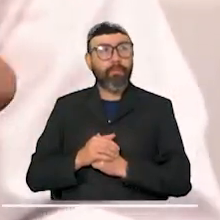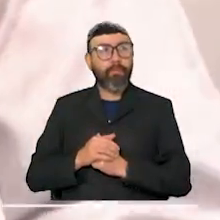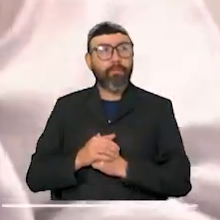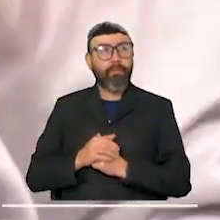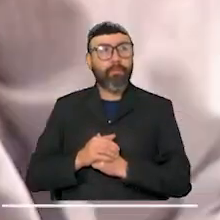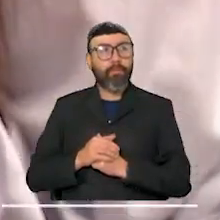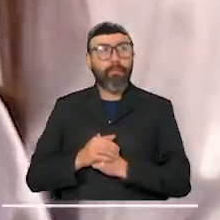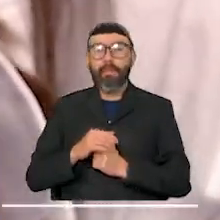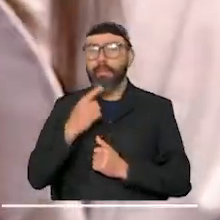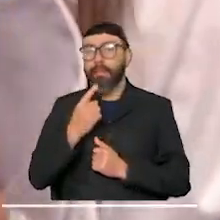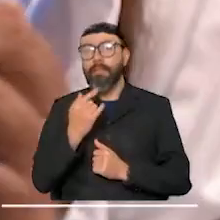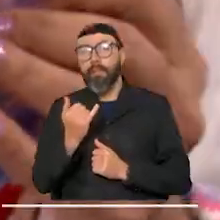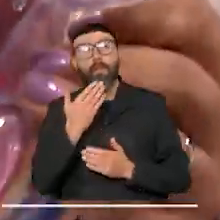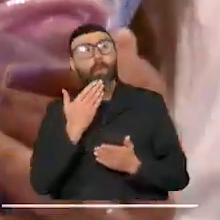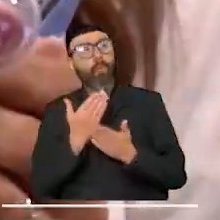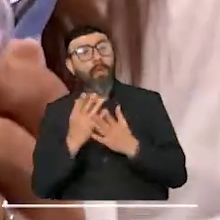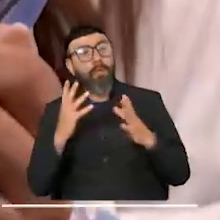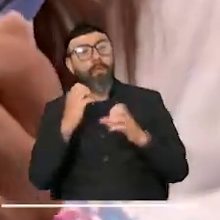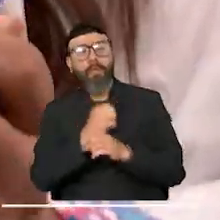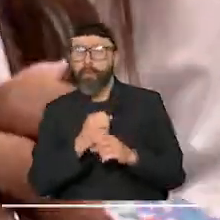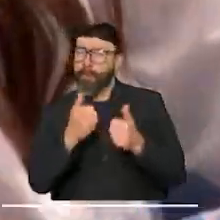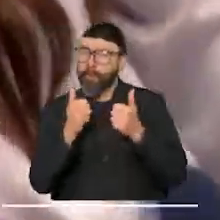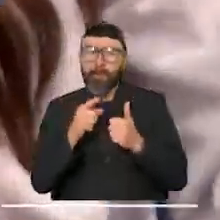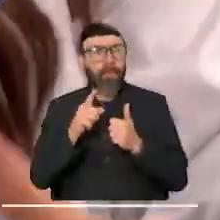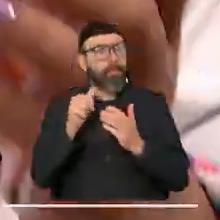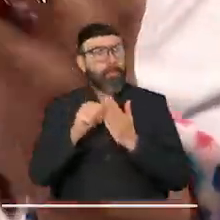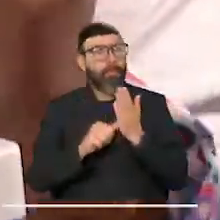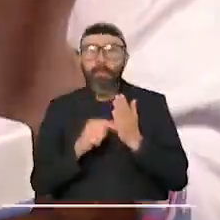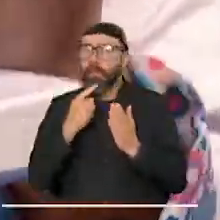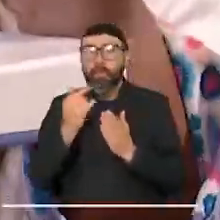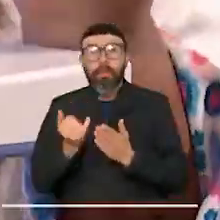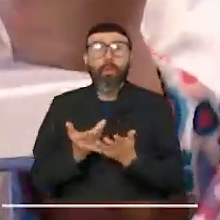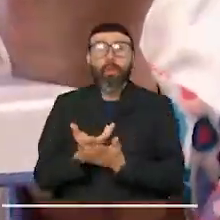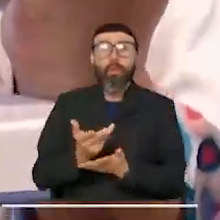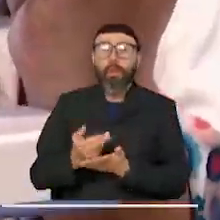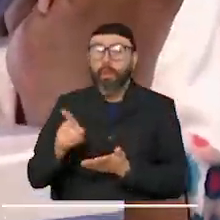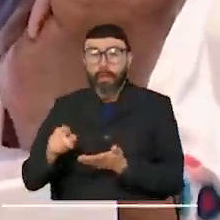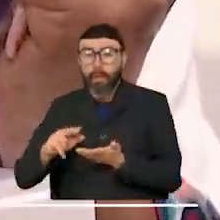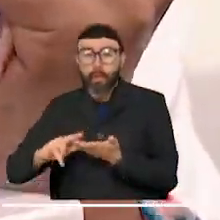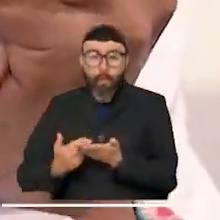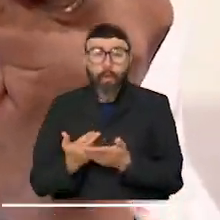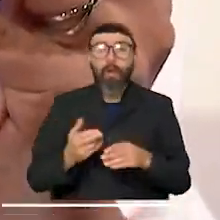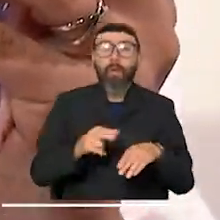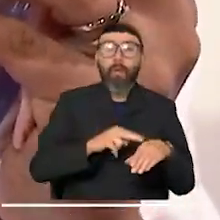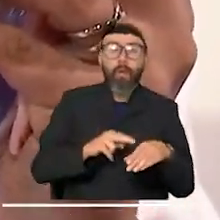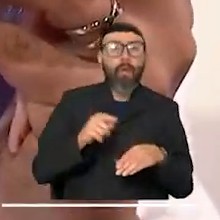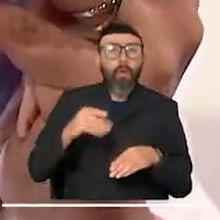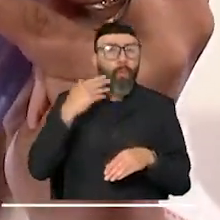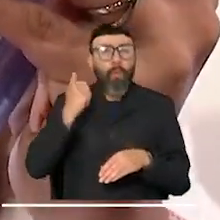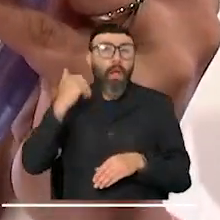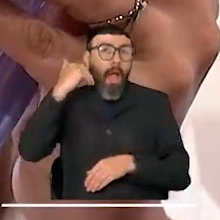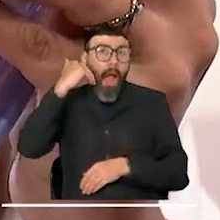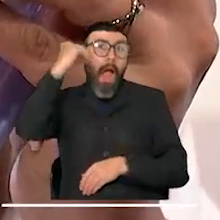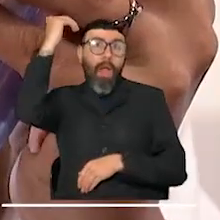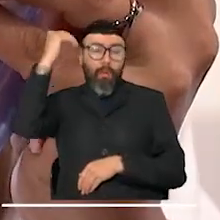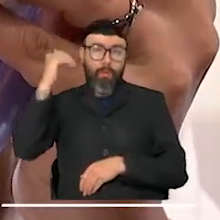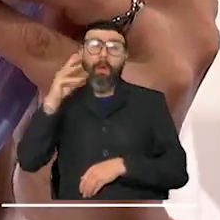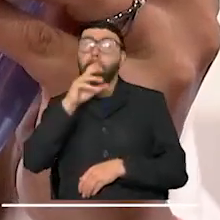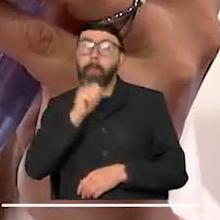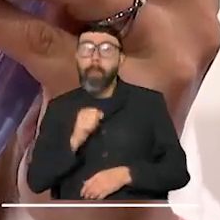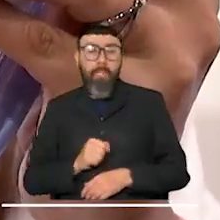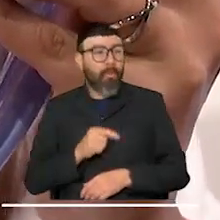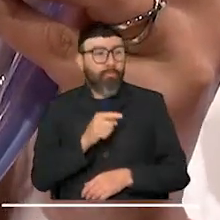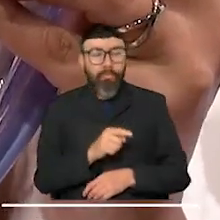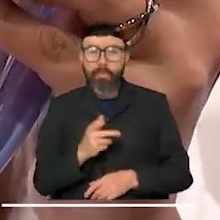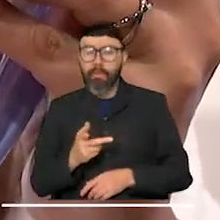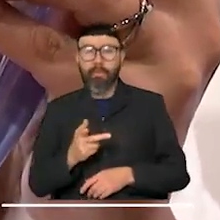maravilloso programa Muchas gracias qué cree más recomienda para la tercera edad para nosotros que la resequedad de los